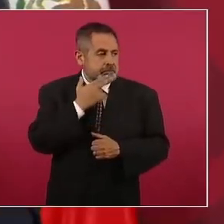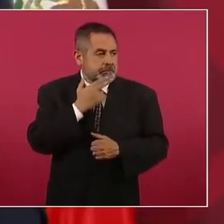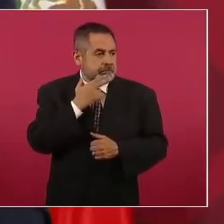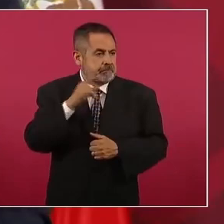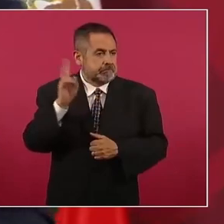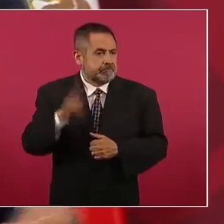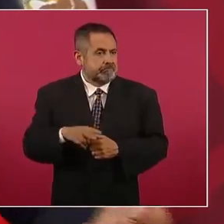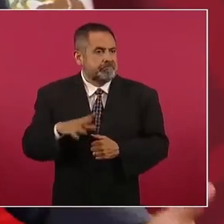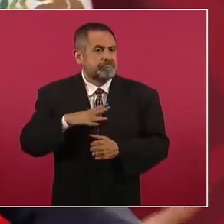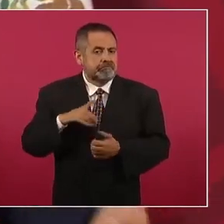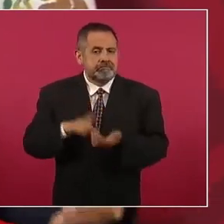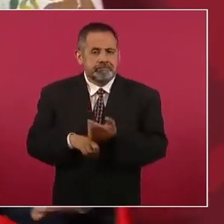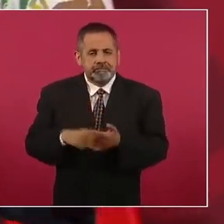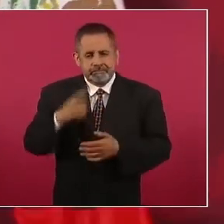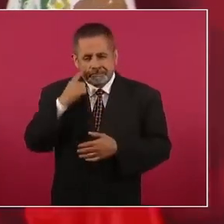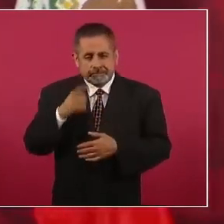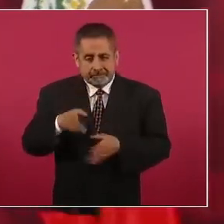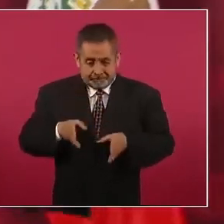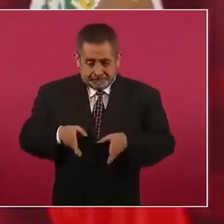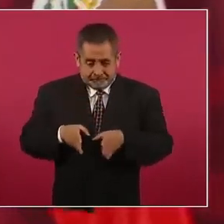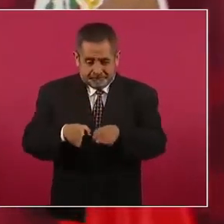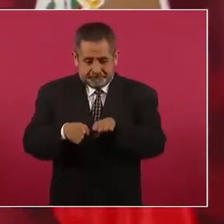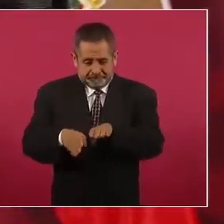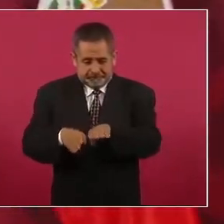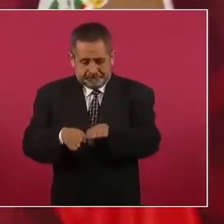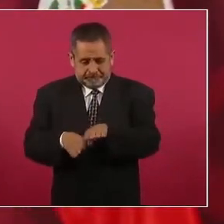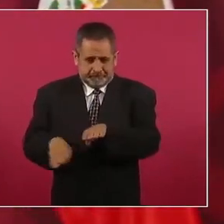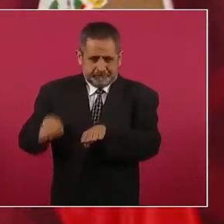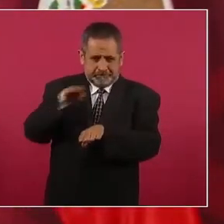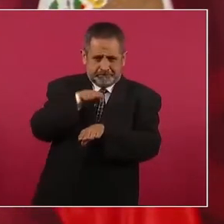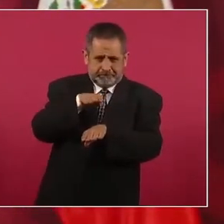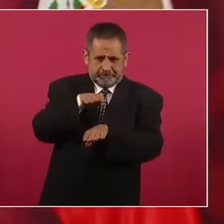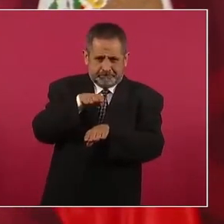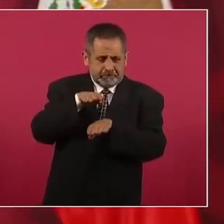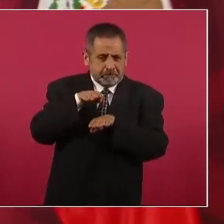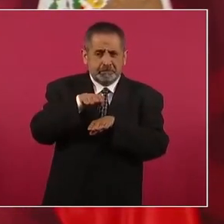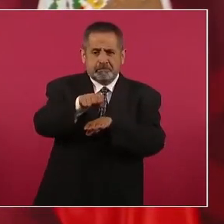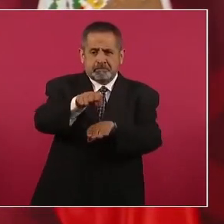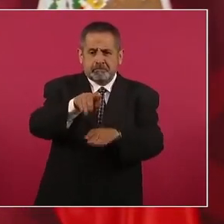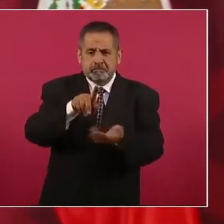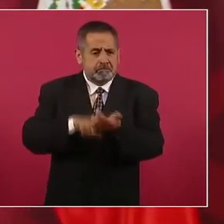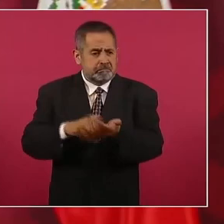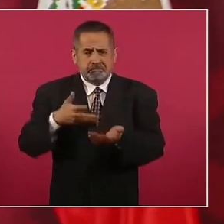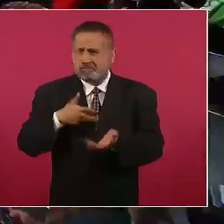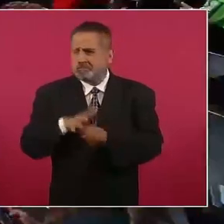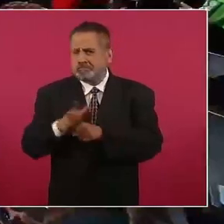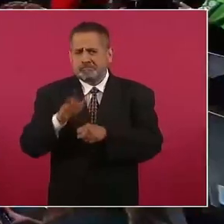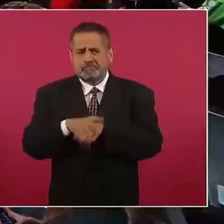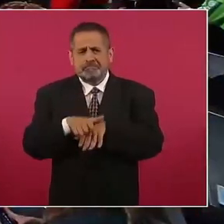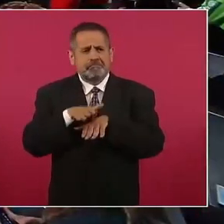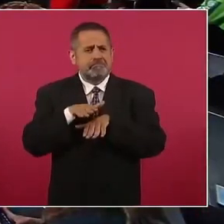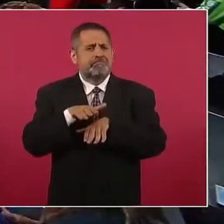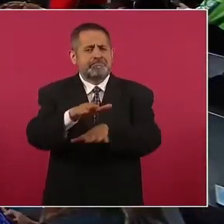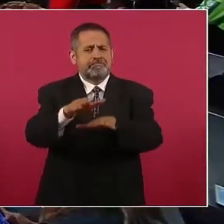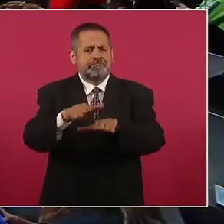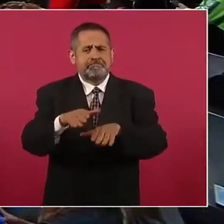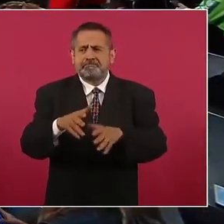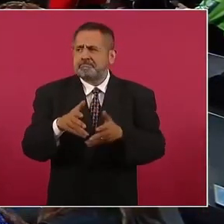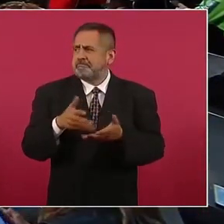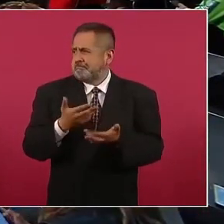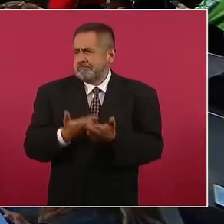era utilizar el derecho de vía, no afectar, irse para arriba y ampliar la superficie de